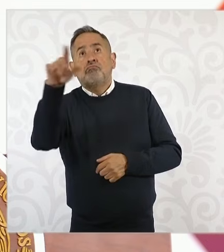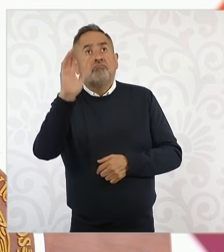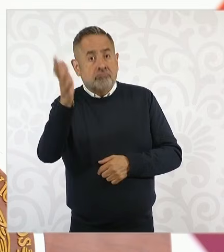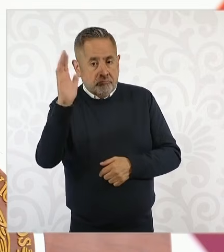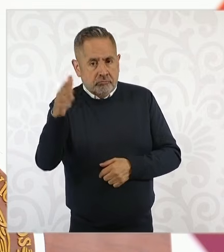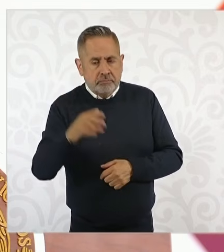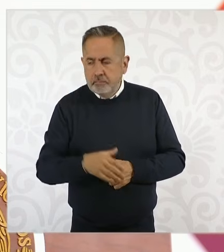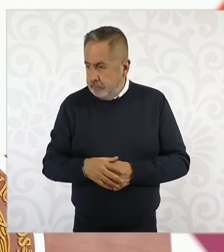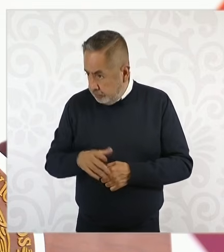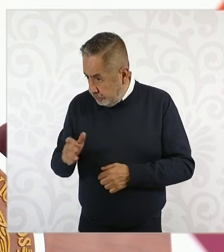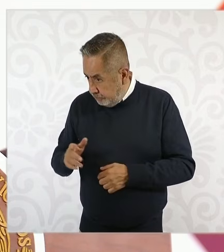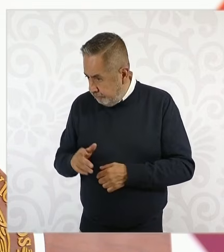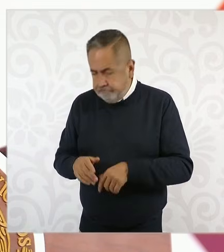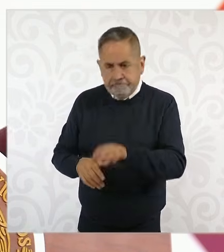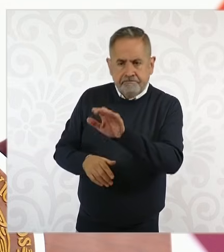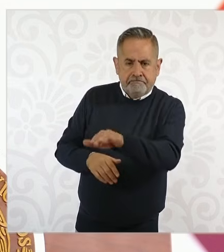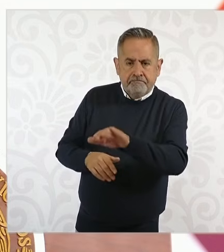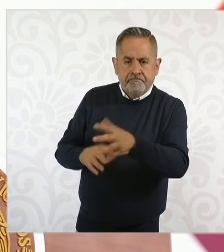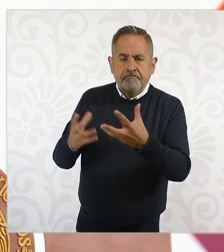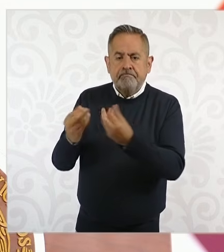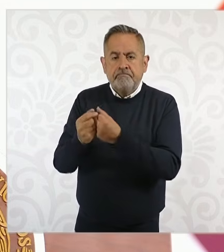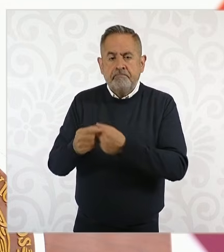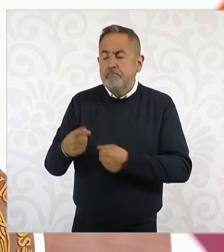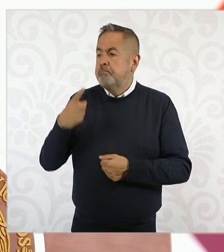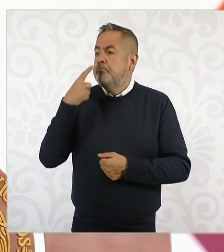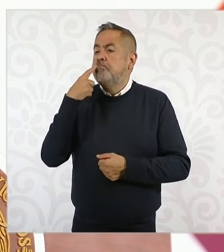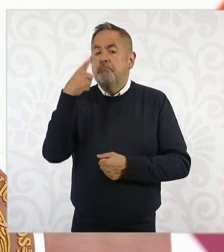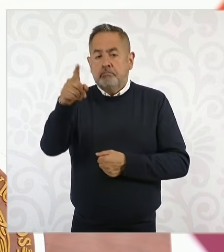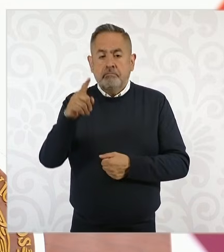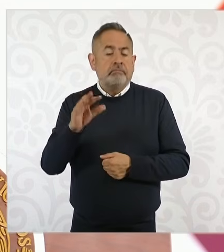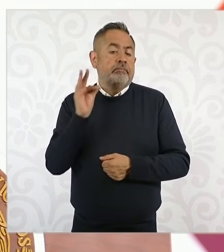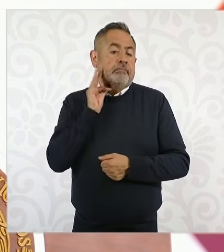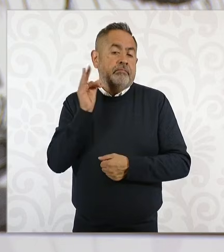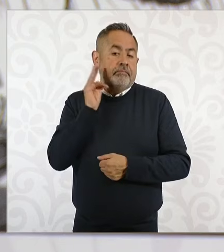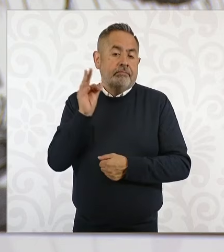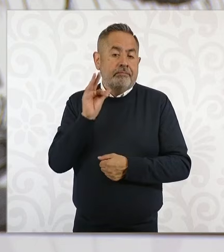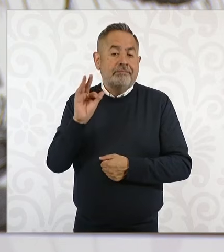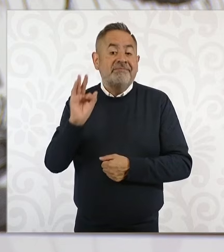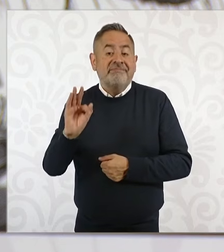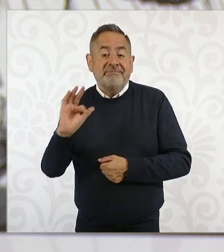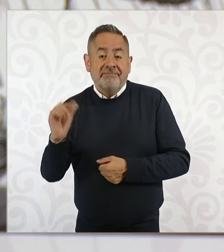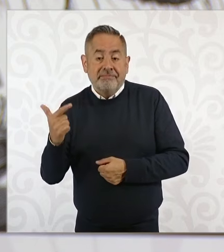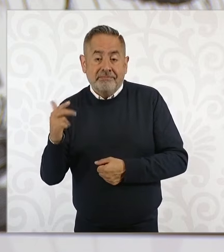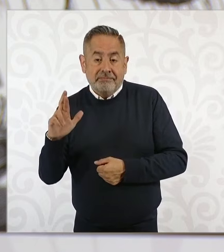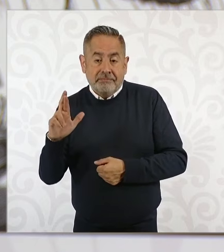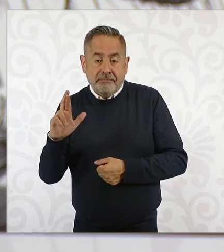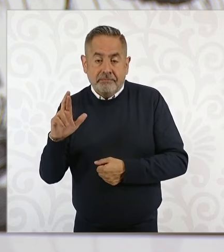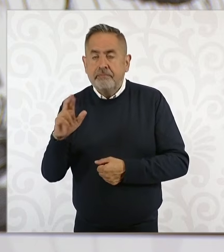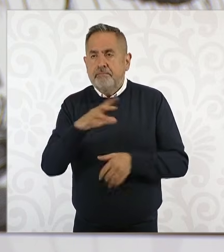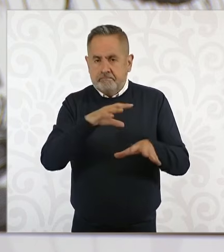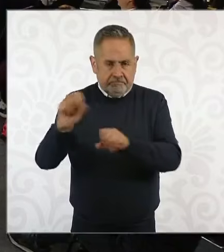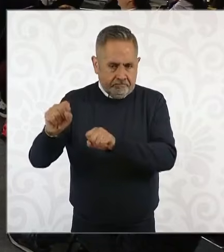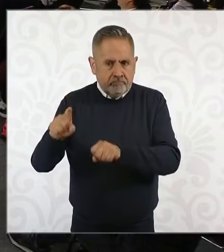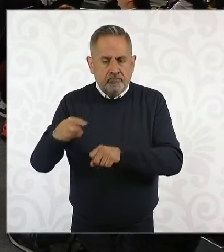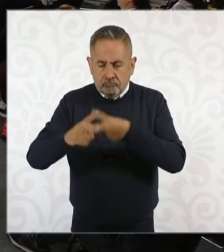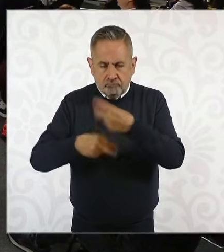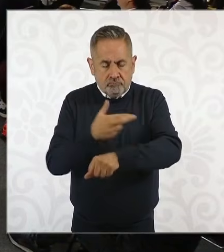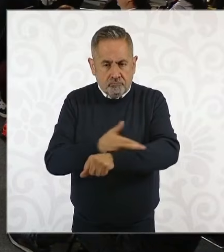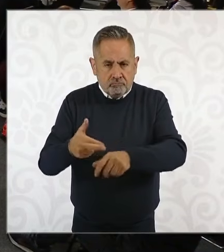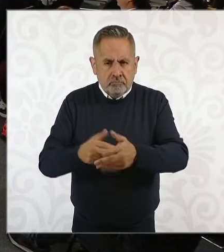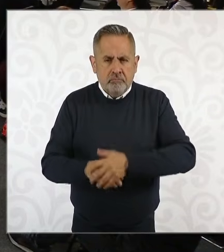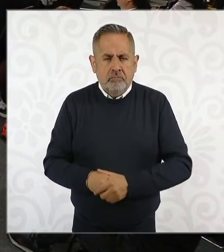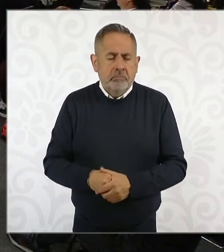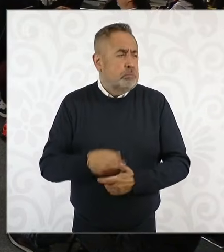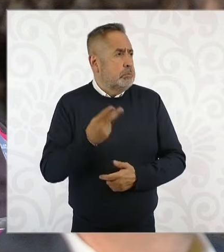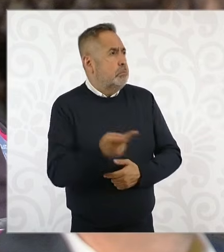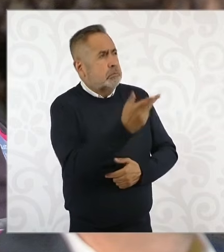proceda por parte, o sea, que se presente la denuncia a la Fiscalía General de la República y que se proceda. ¿No le propondría